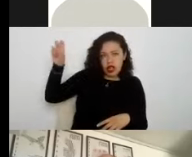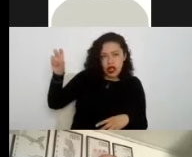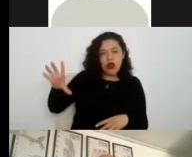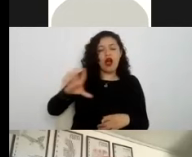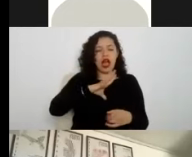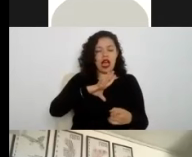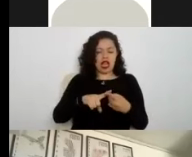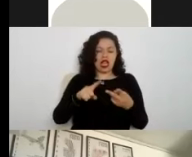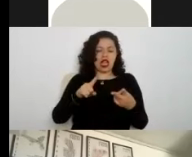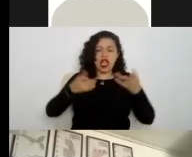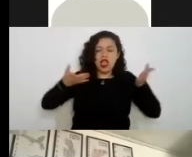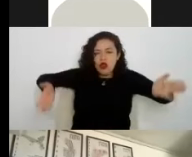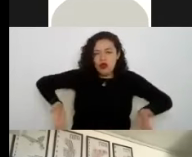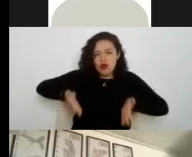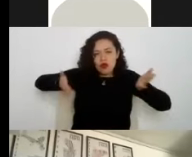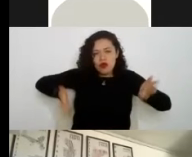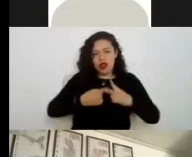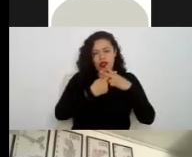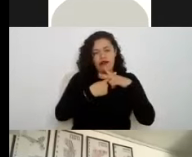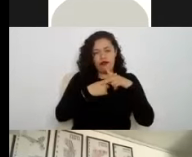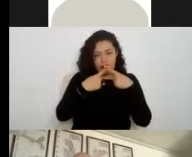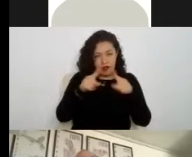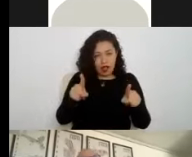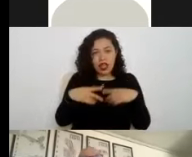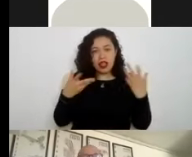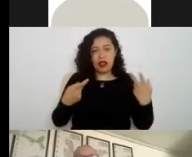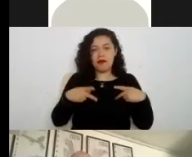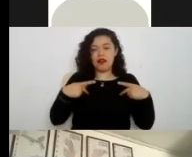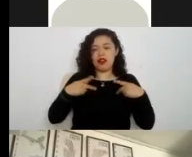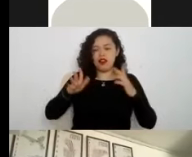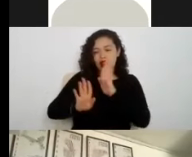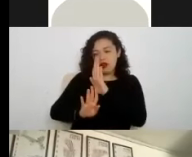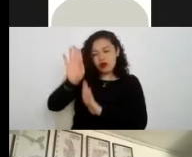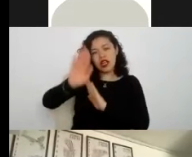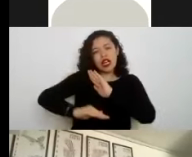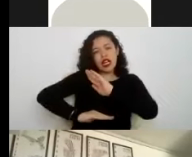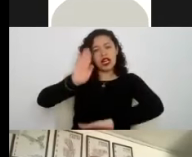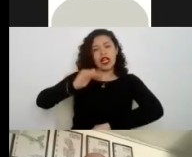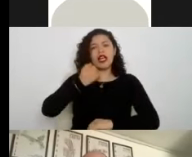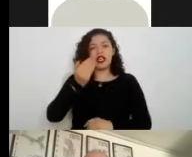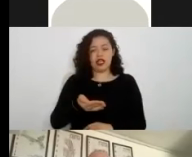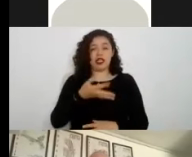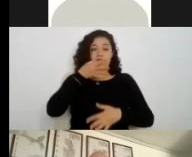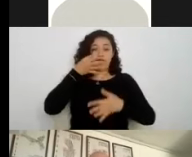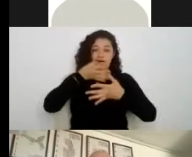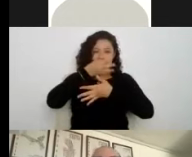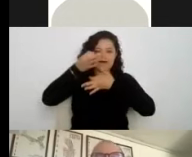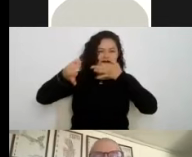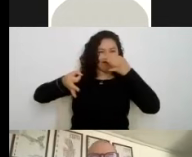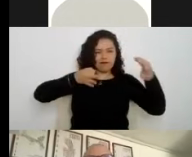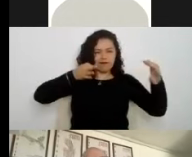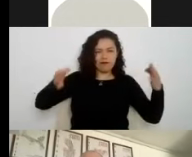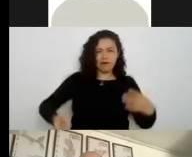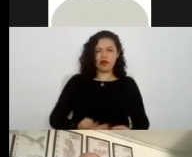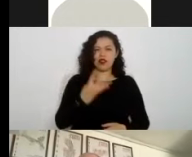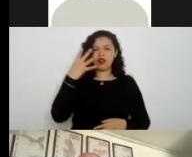diferentes motivaciones y es una persona que quiere salir adelante. Entonces, en esa campaña logramos juntar a